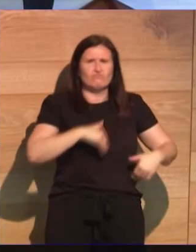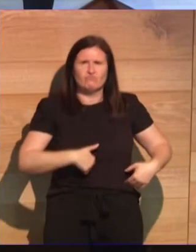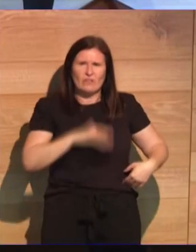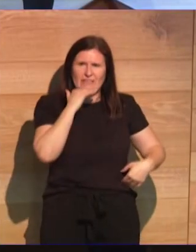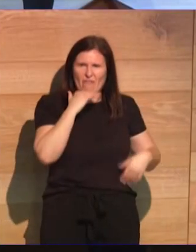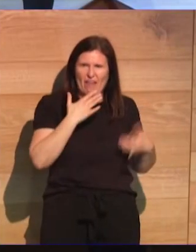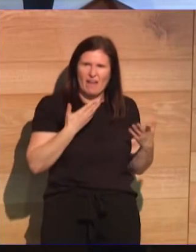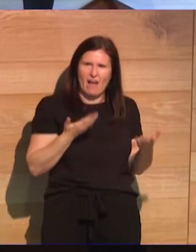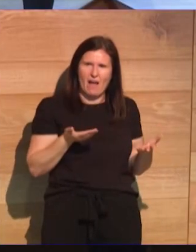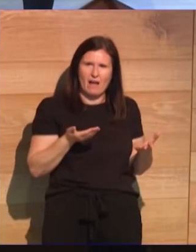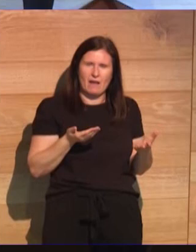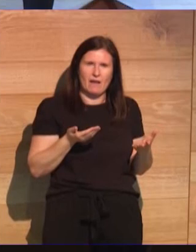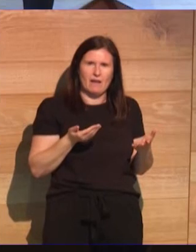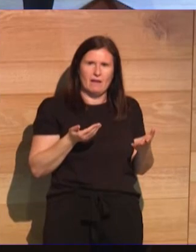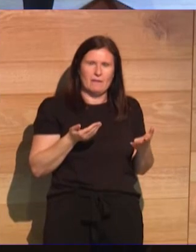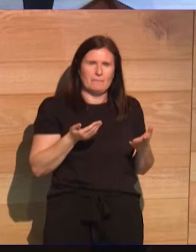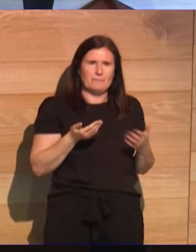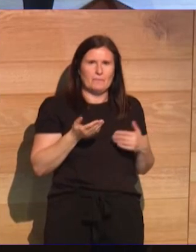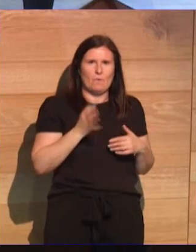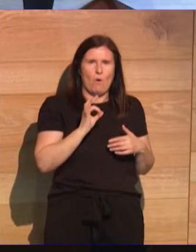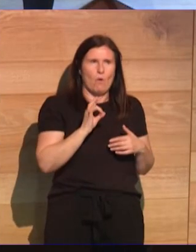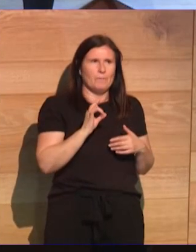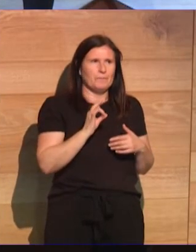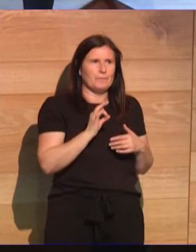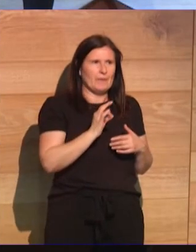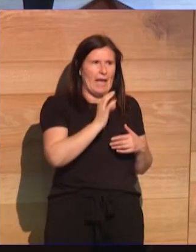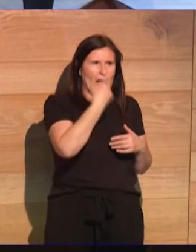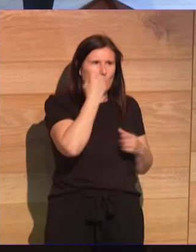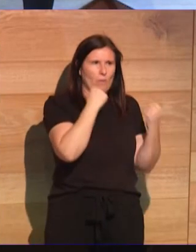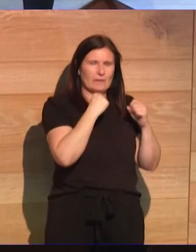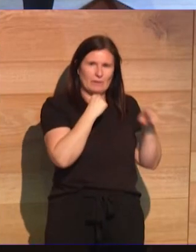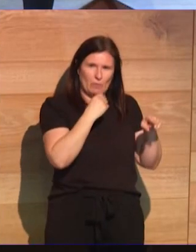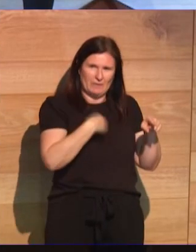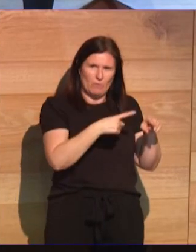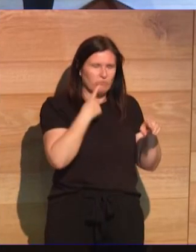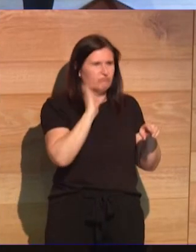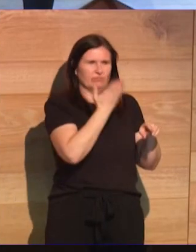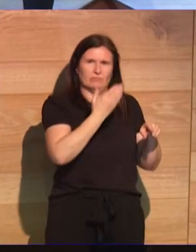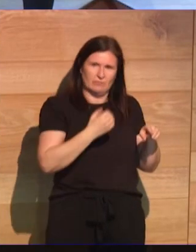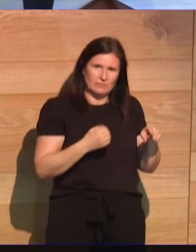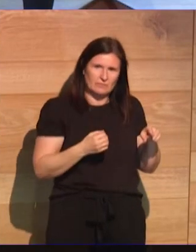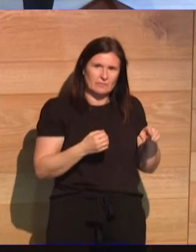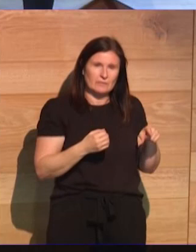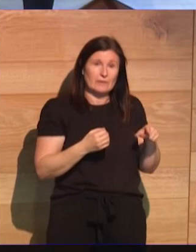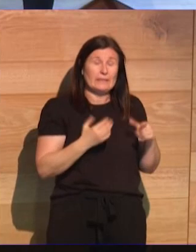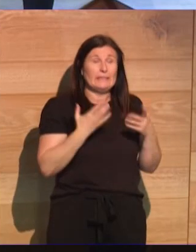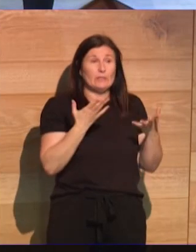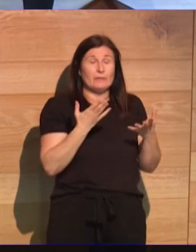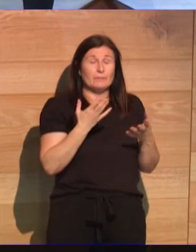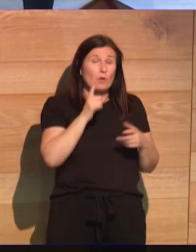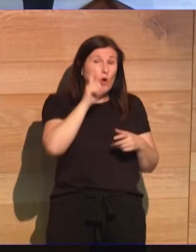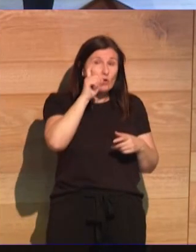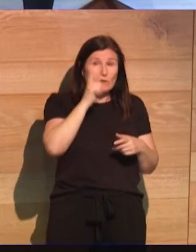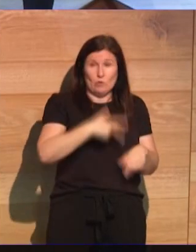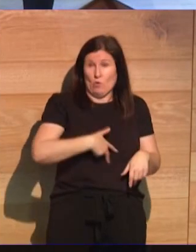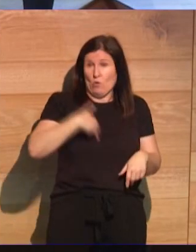tener algún tipo de sanción al comportamiento. Yo creo que necesitamos más formación, los docentes, hablo